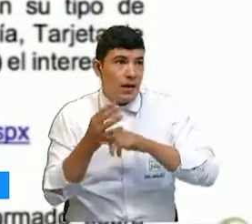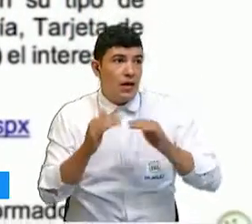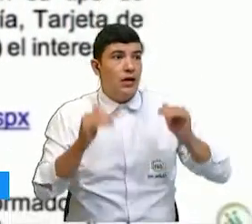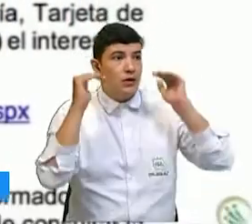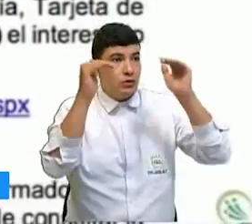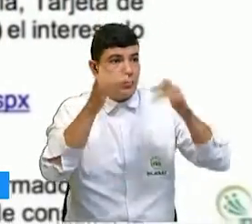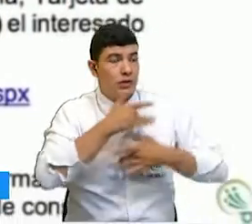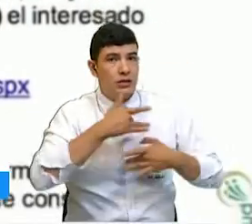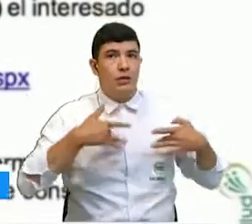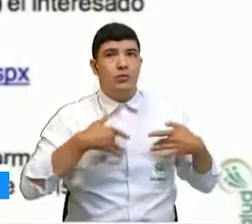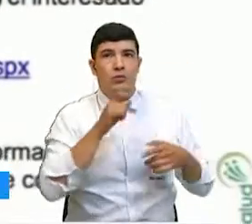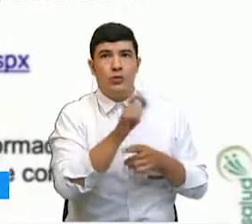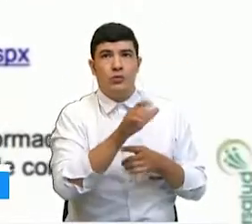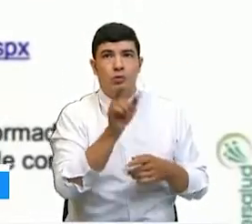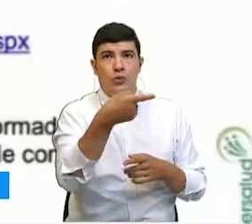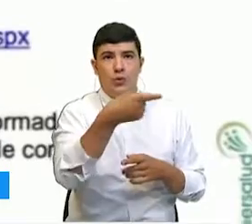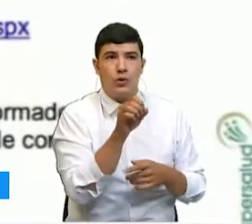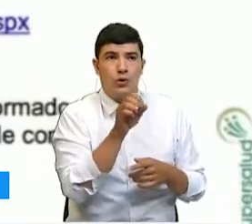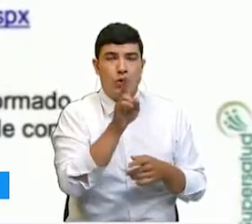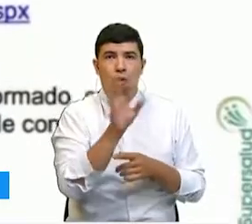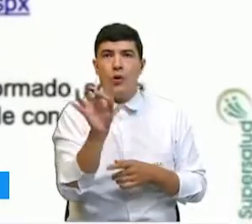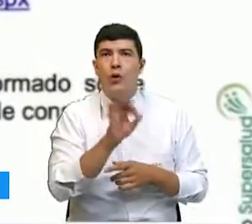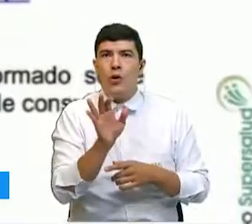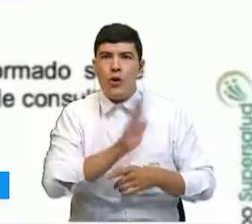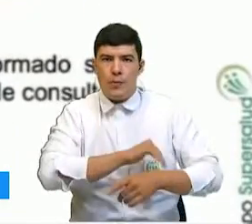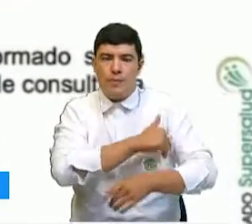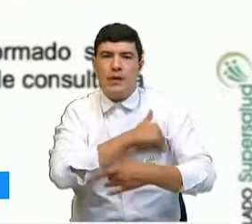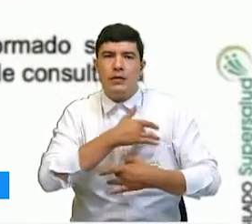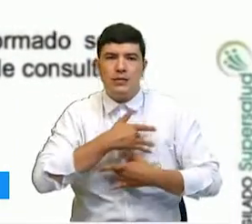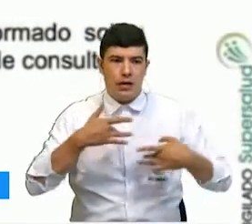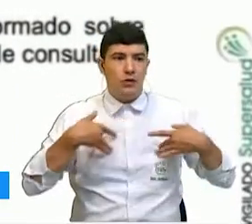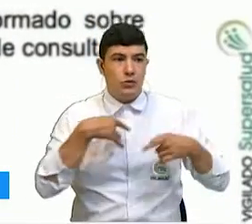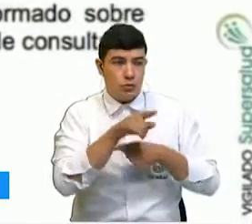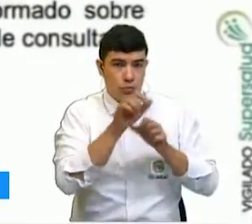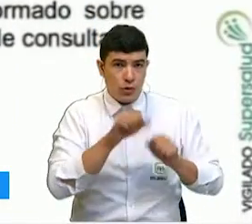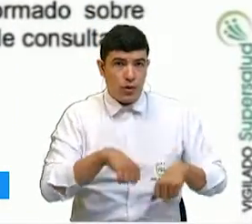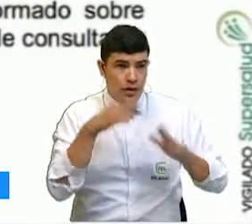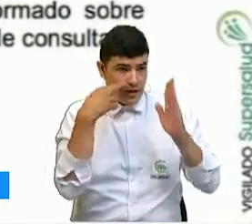www.supersalud.gov.co y www.minsalud.gov.co para verificar el estado actual de su EPS.